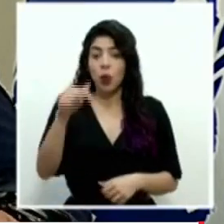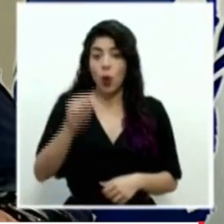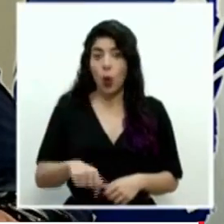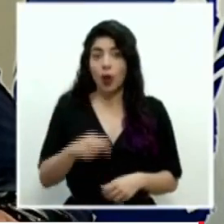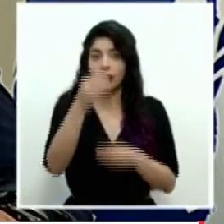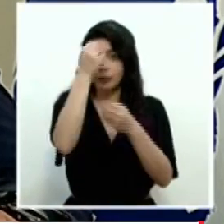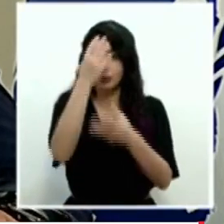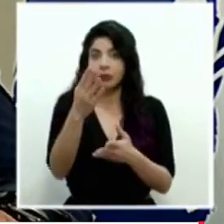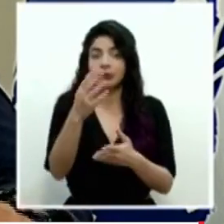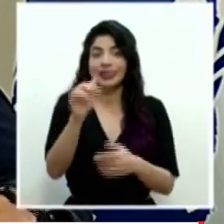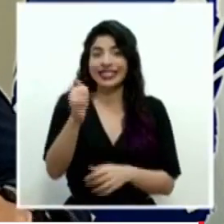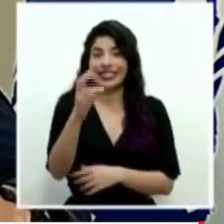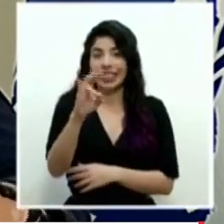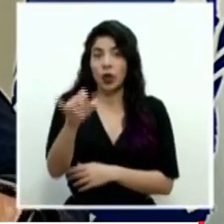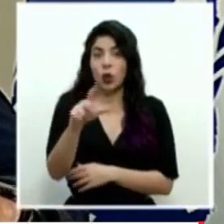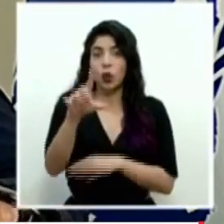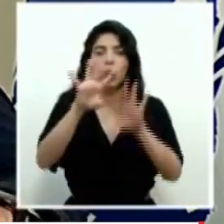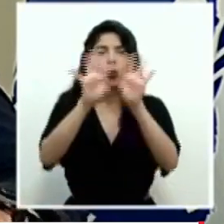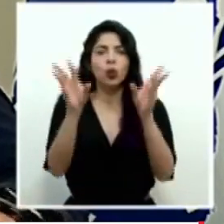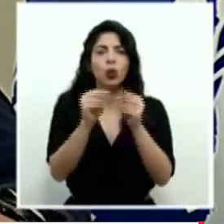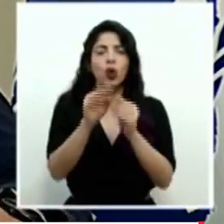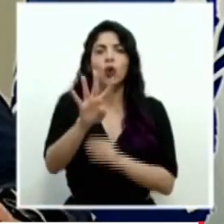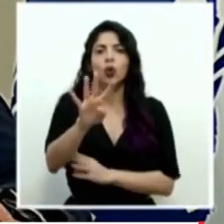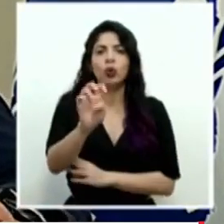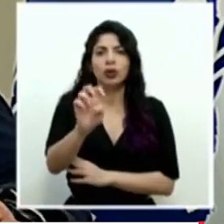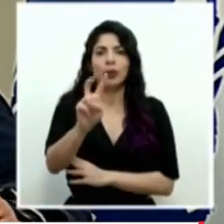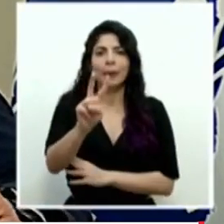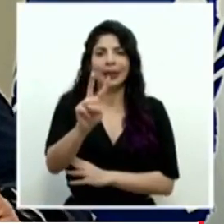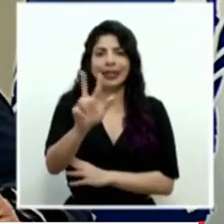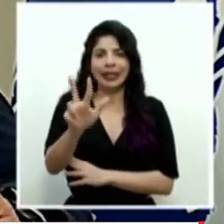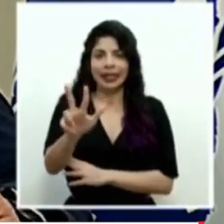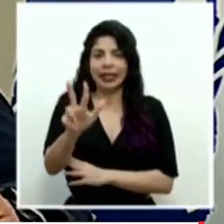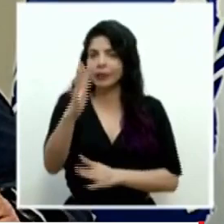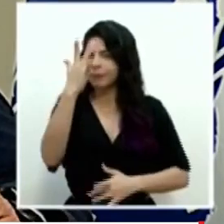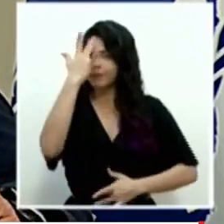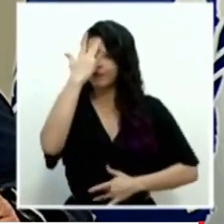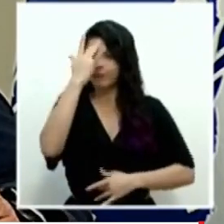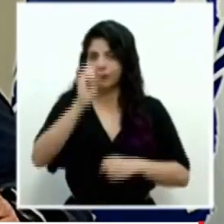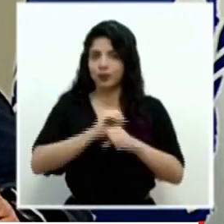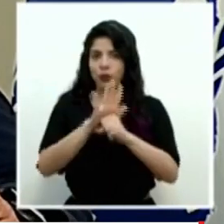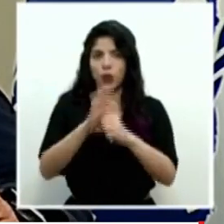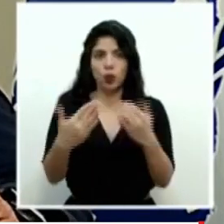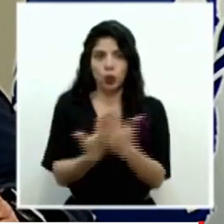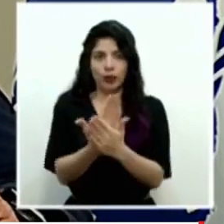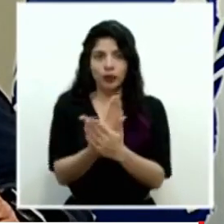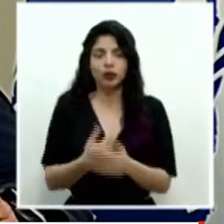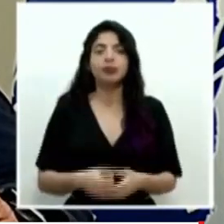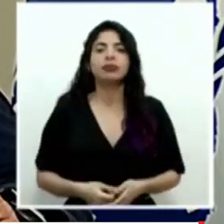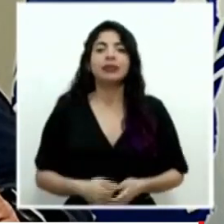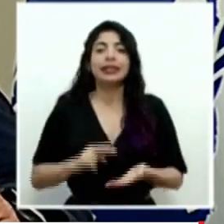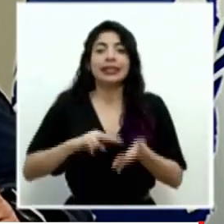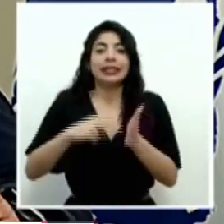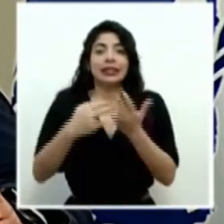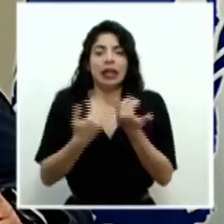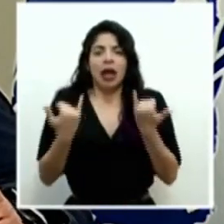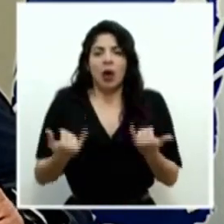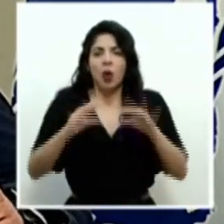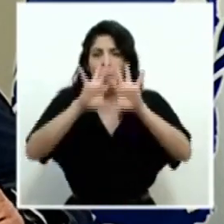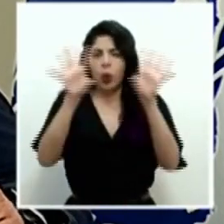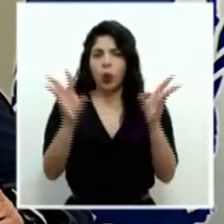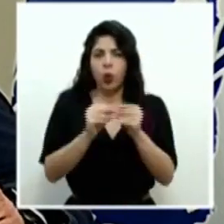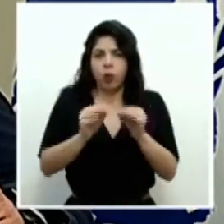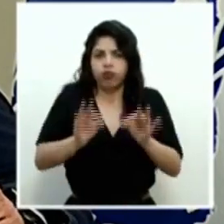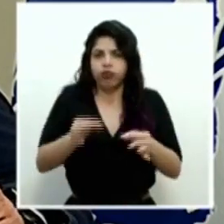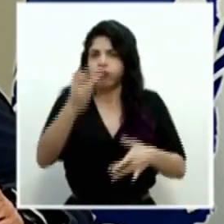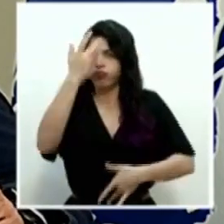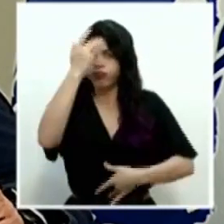Hoy se reporta 17 de julio un total de 423 casos nuevos. O sea, llegamos a un total de